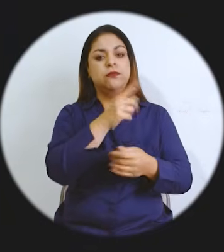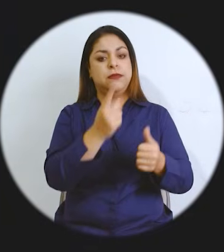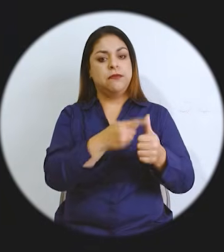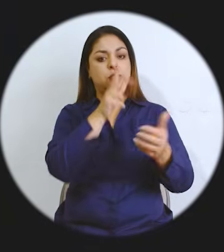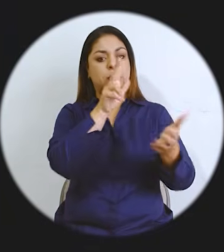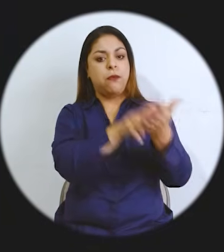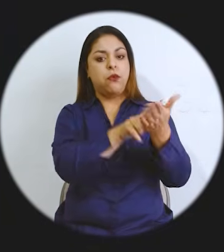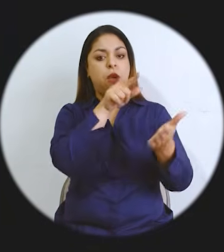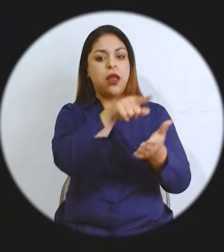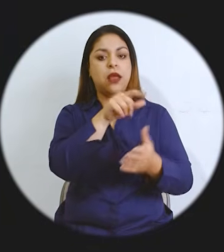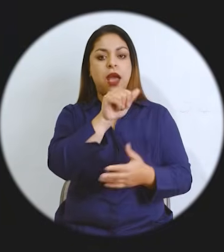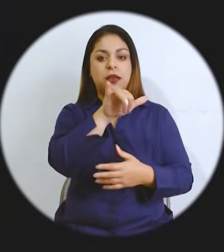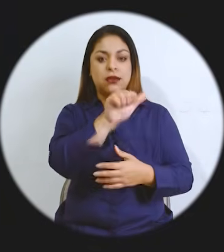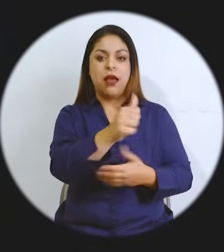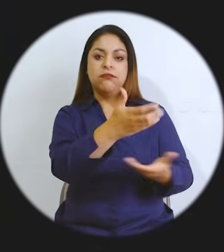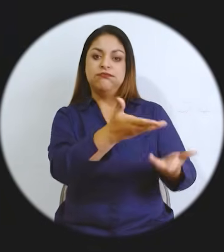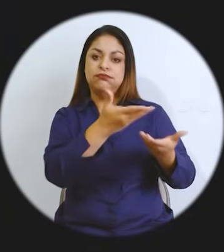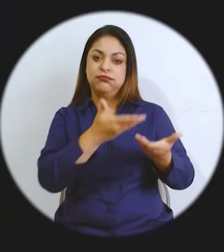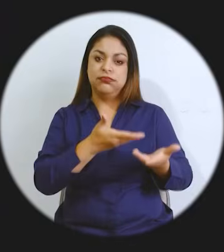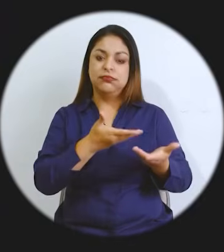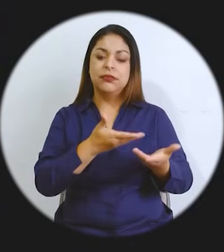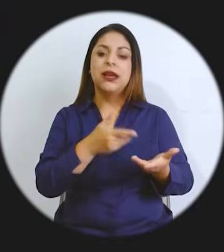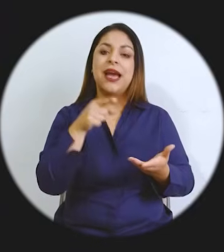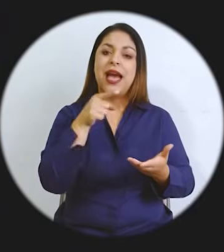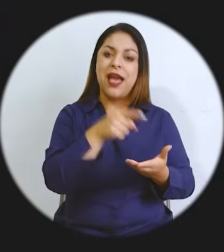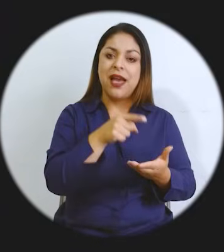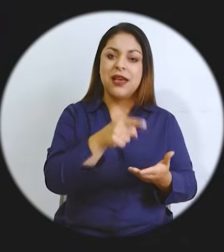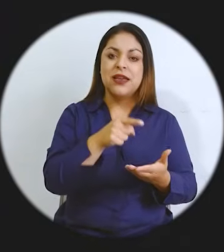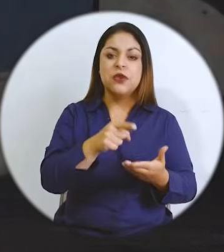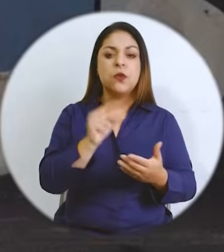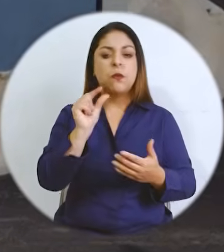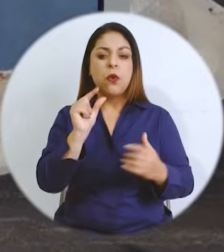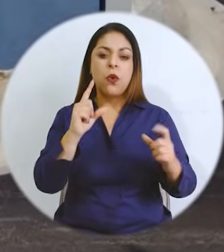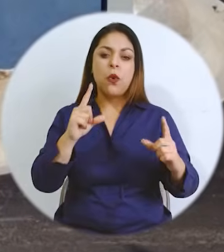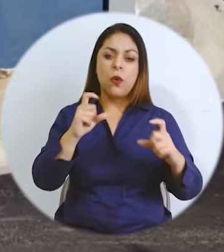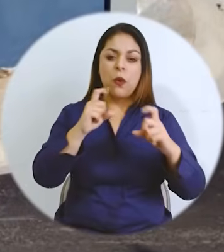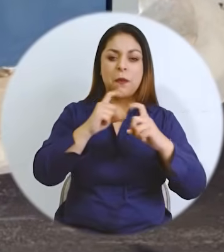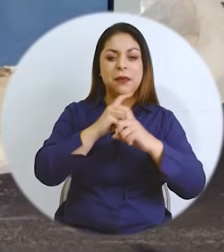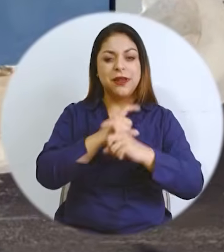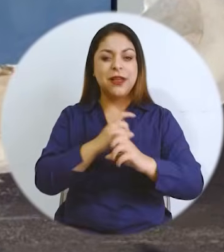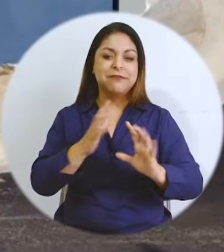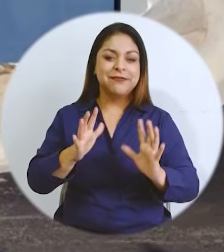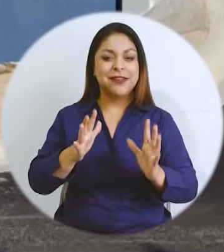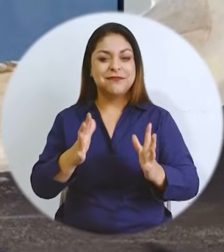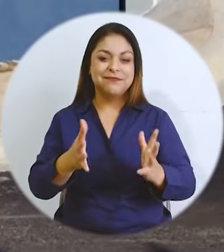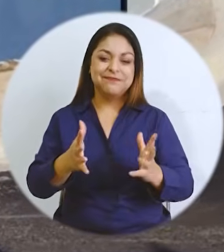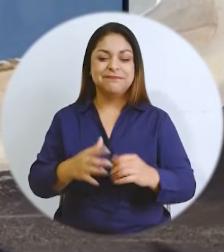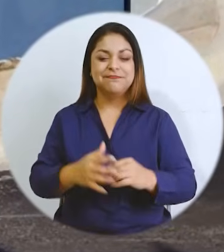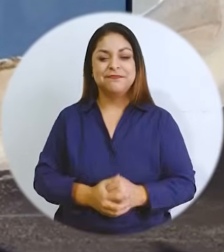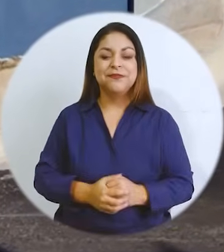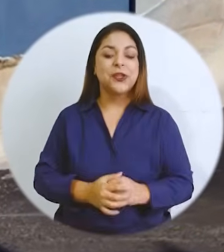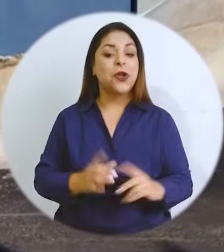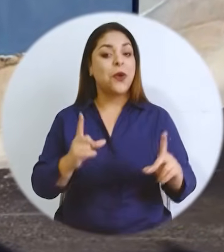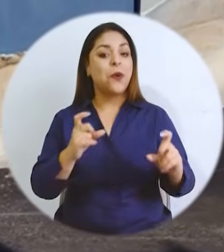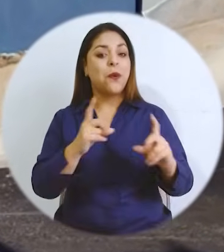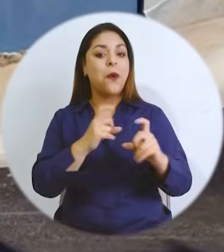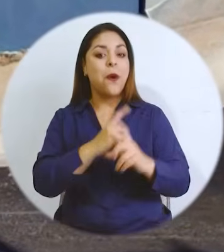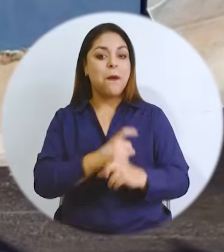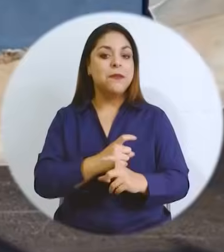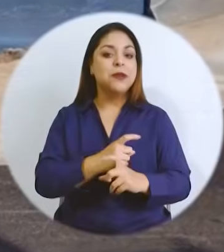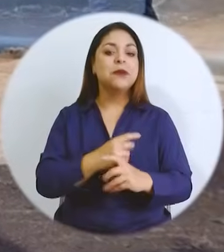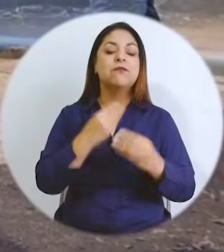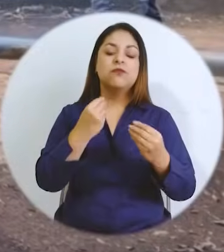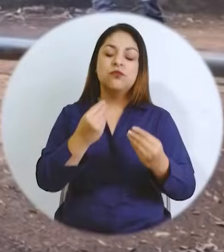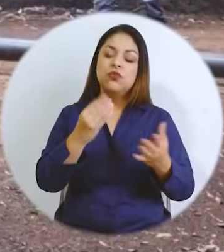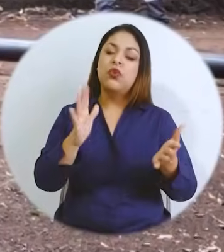la IA. Entonces ahí es donde se complica la cuestión, ¿verdad? Se complica